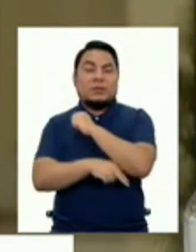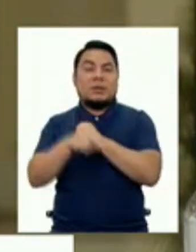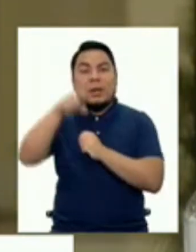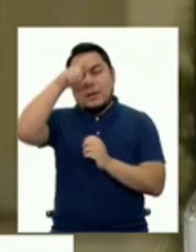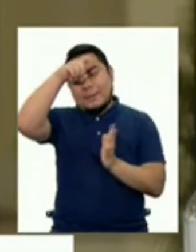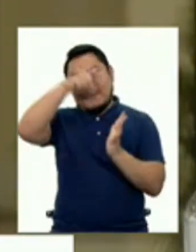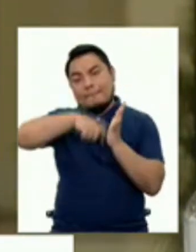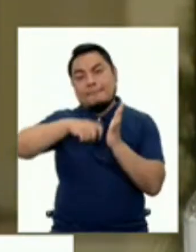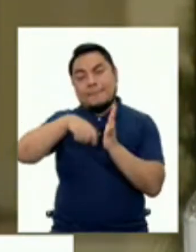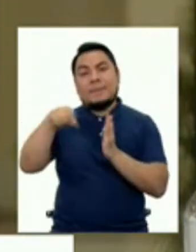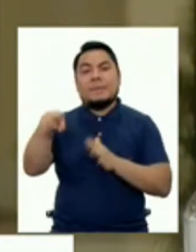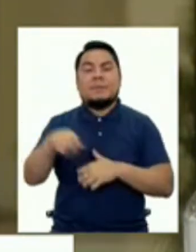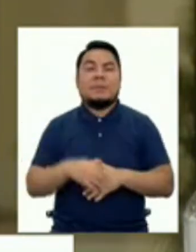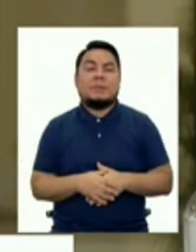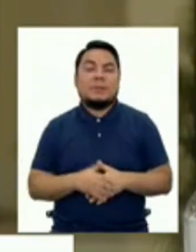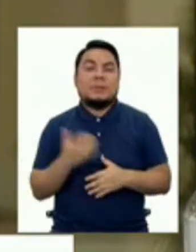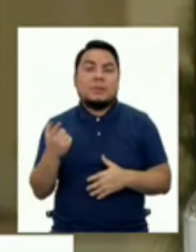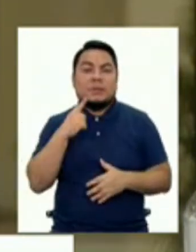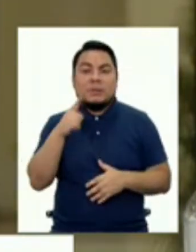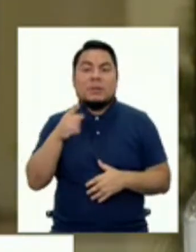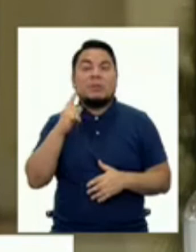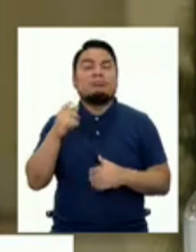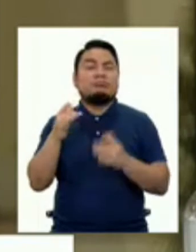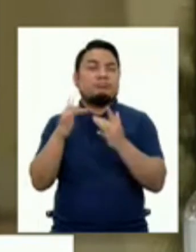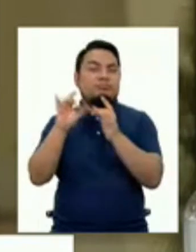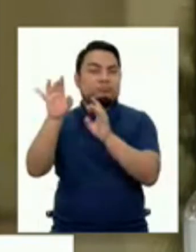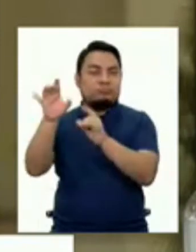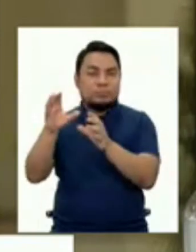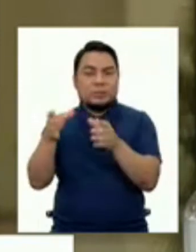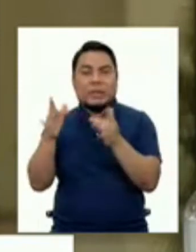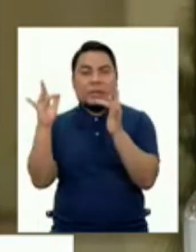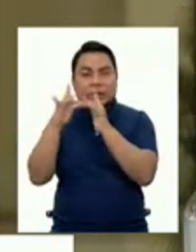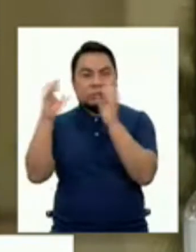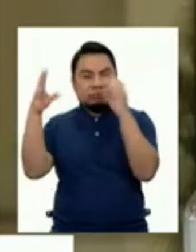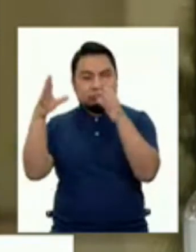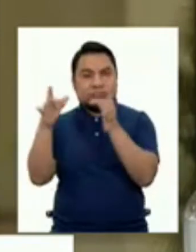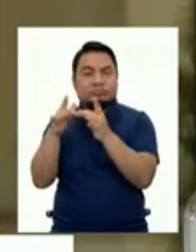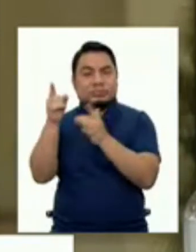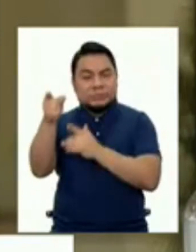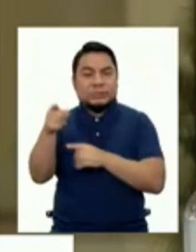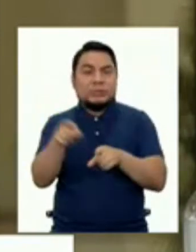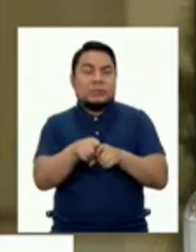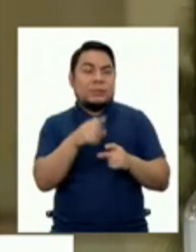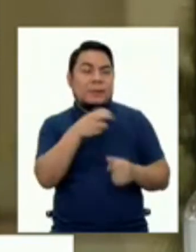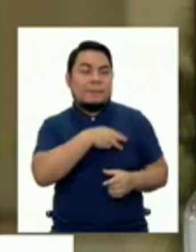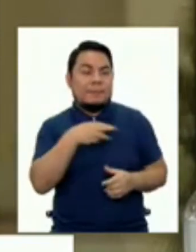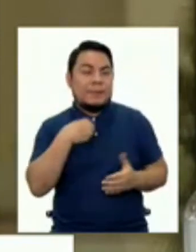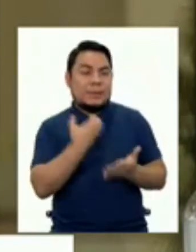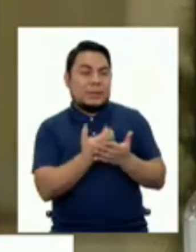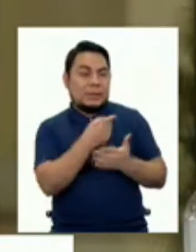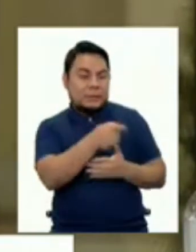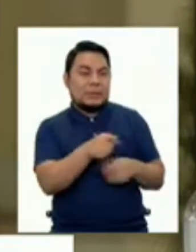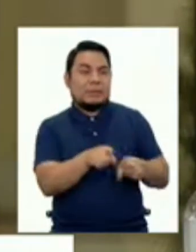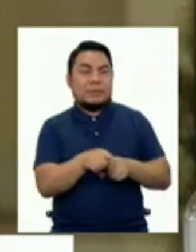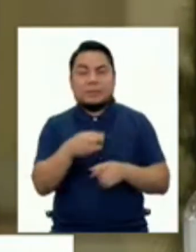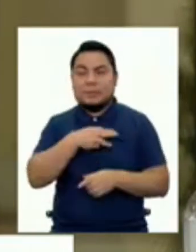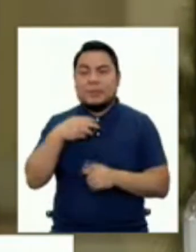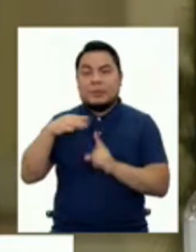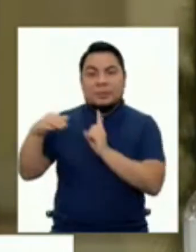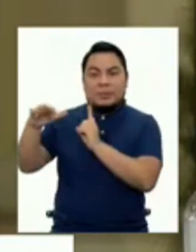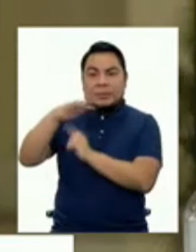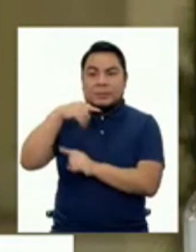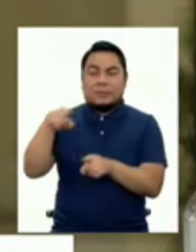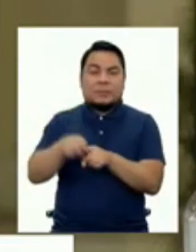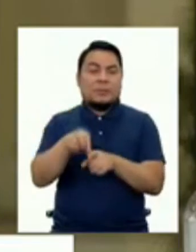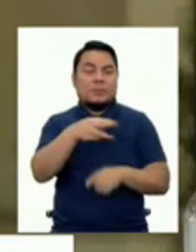Minería e Hidrocarburos y Energía, con la ministra de Economía, con la ministra de Ambiente,